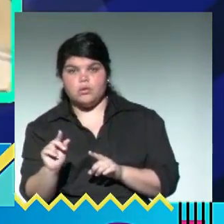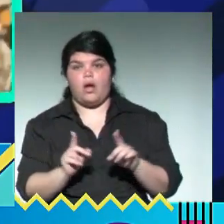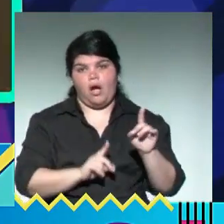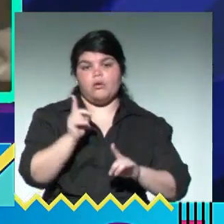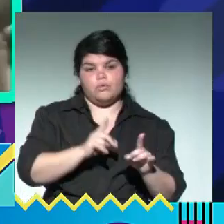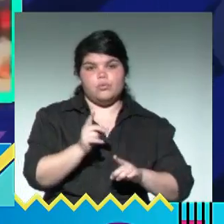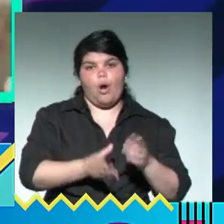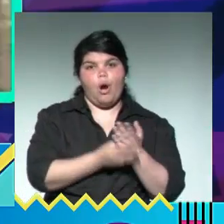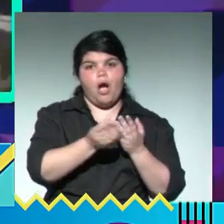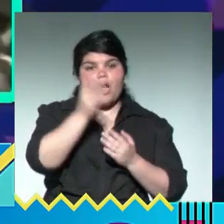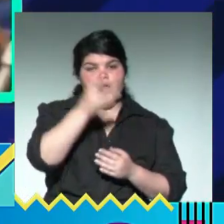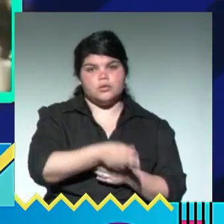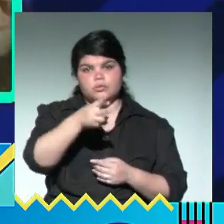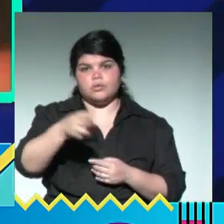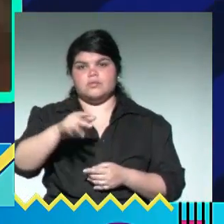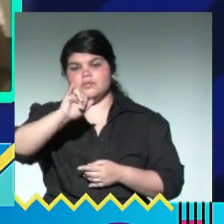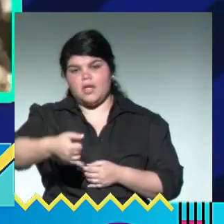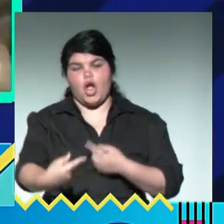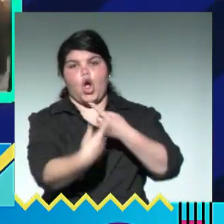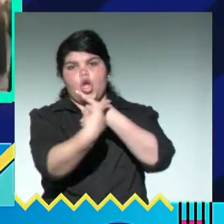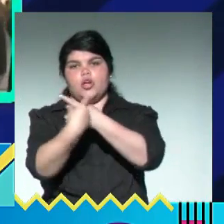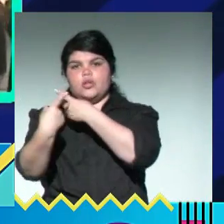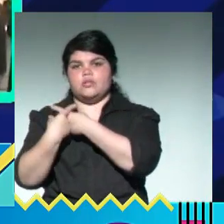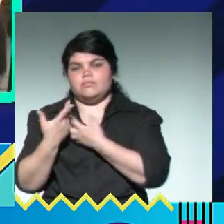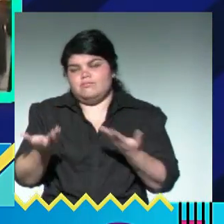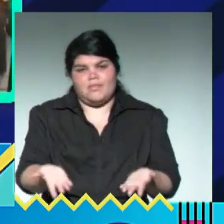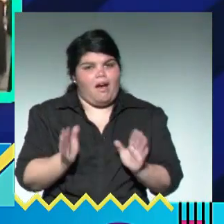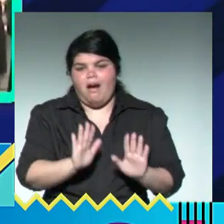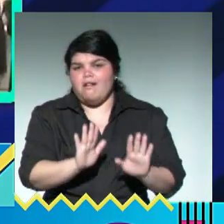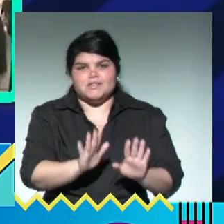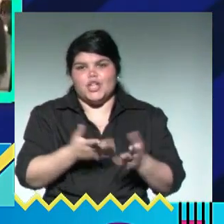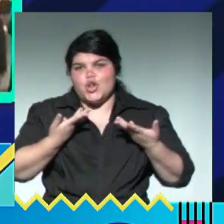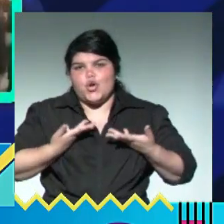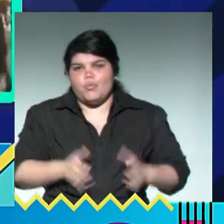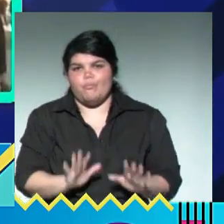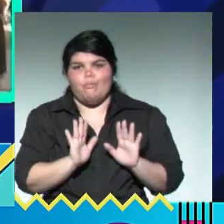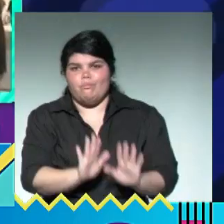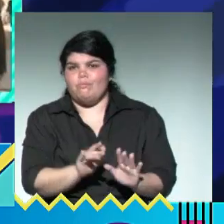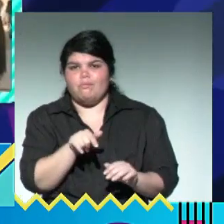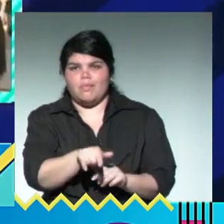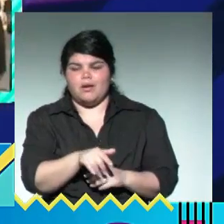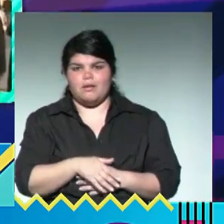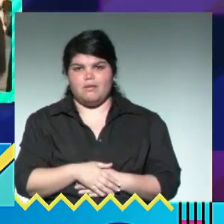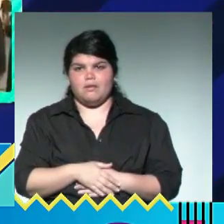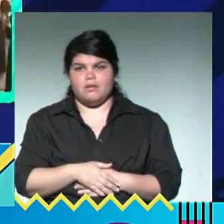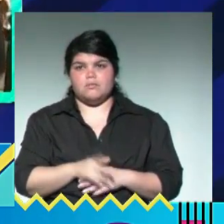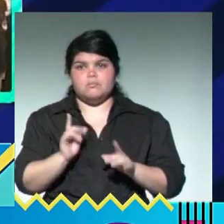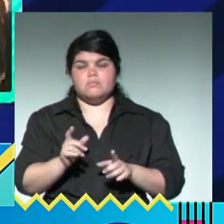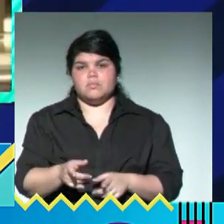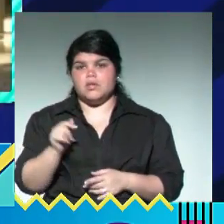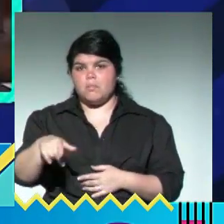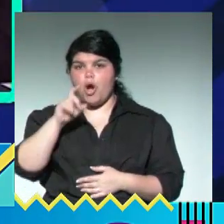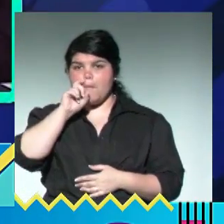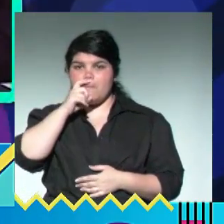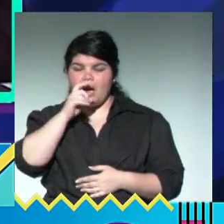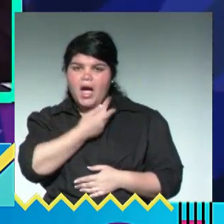sí, le estás recortando, obviamente, algunos sectores. Pero vuelvo a repetir, estamos llegando a una situación donde Macri no quería llegar por